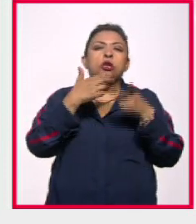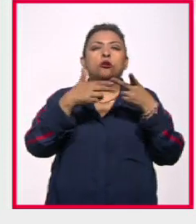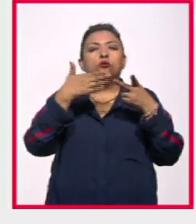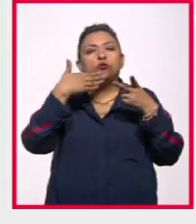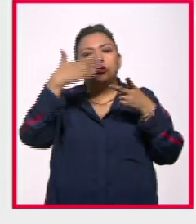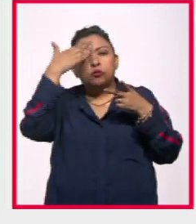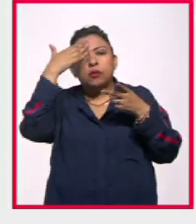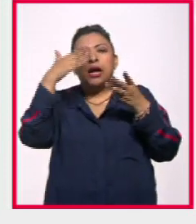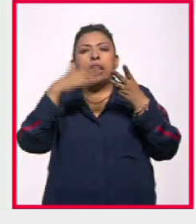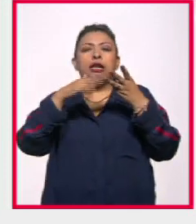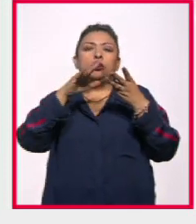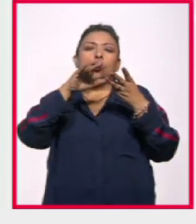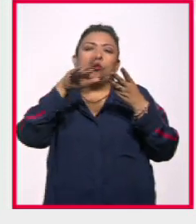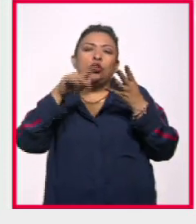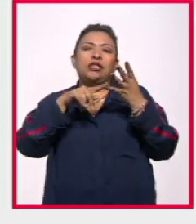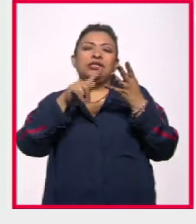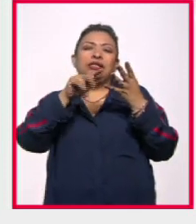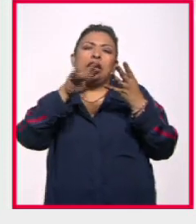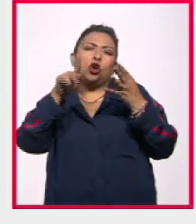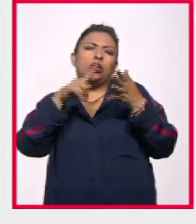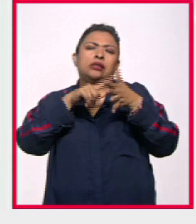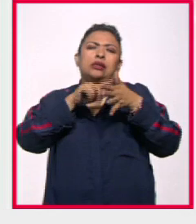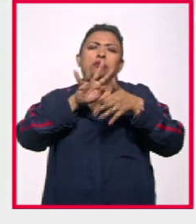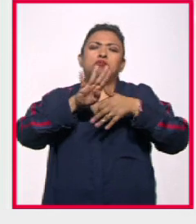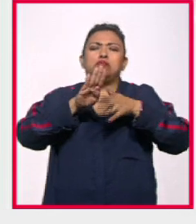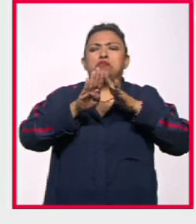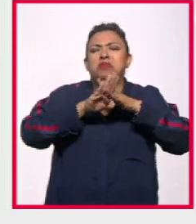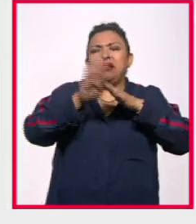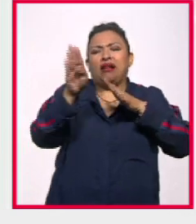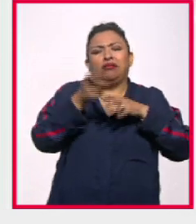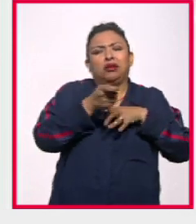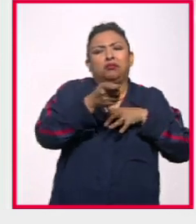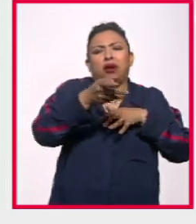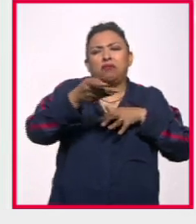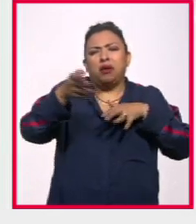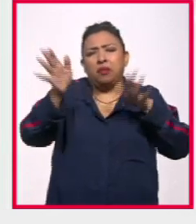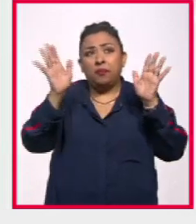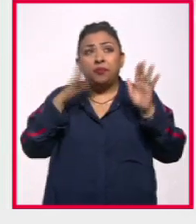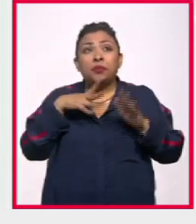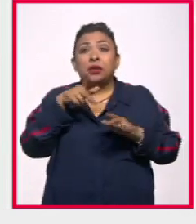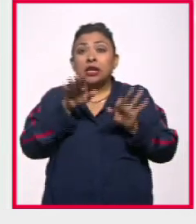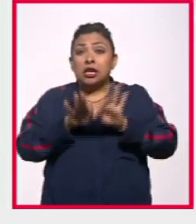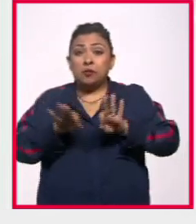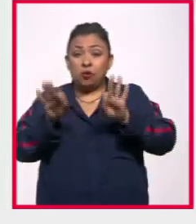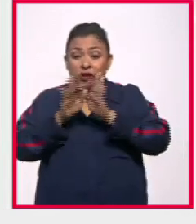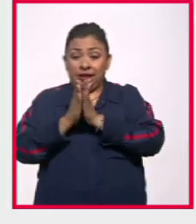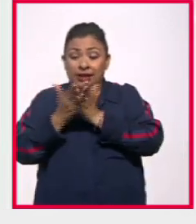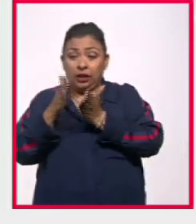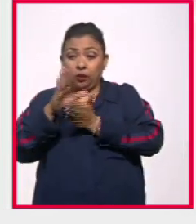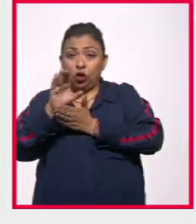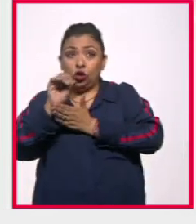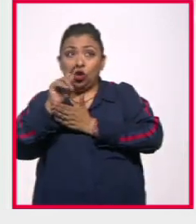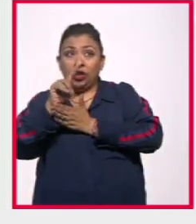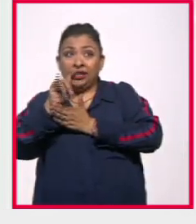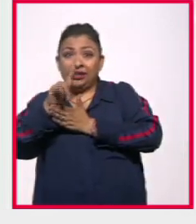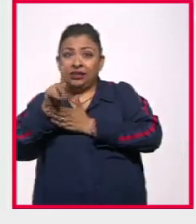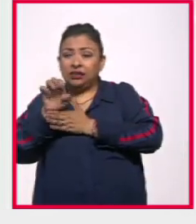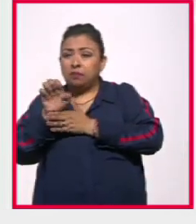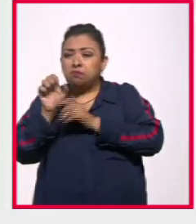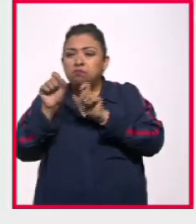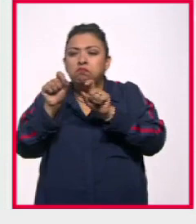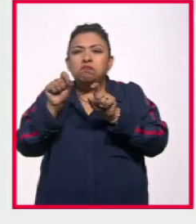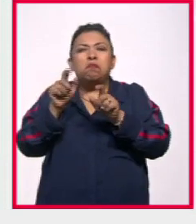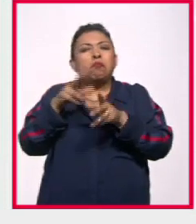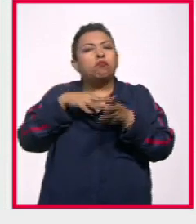o terroristas, o simplemente migrantes. Lo poderoso de la alegoría que escribió John Coetzee es que cada uno pone, podemos poner nuestra